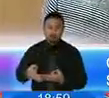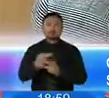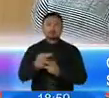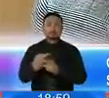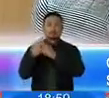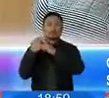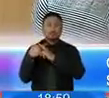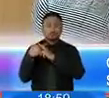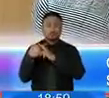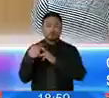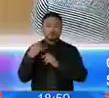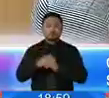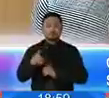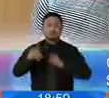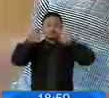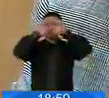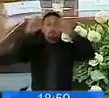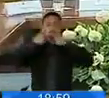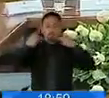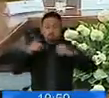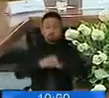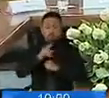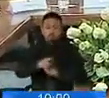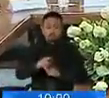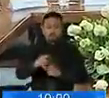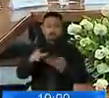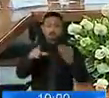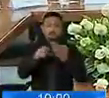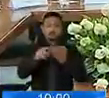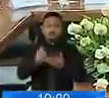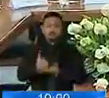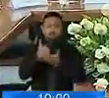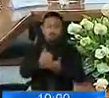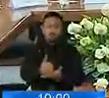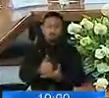convenimiento a esta empresa pública. En Quito informó Adriana Rojas.